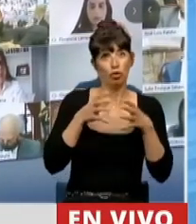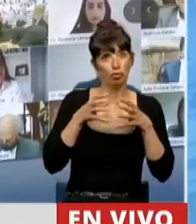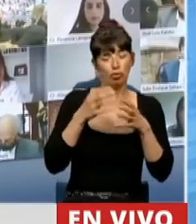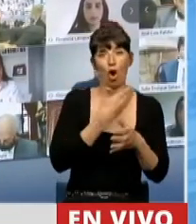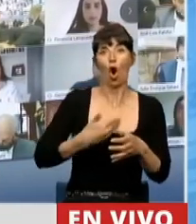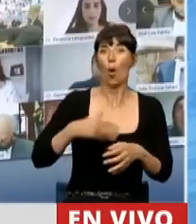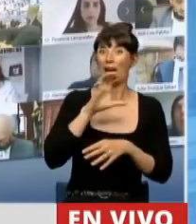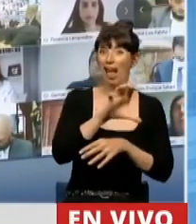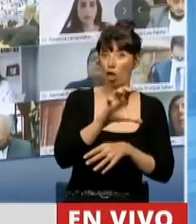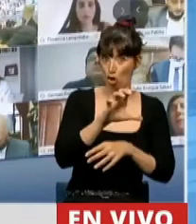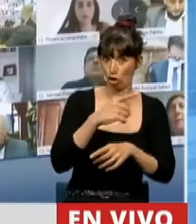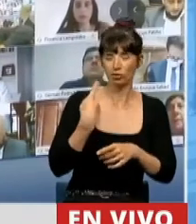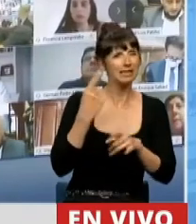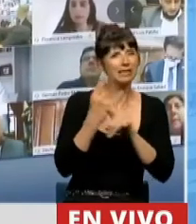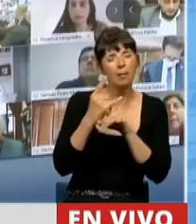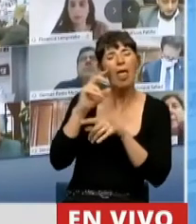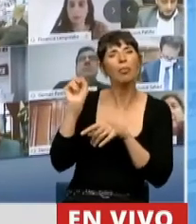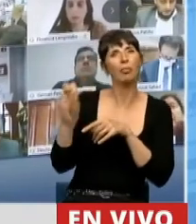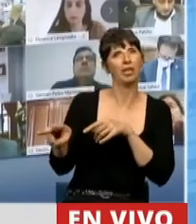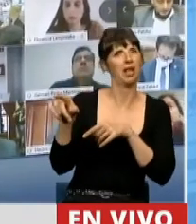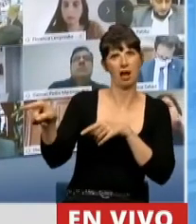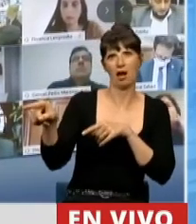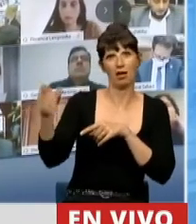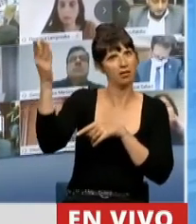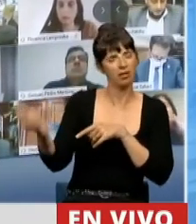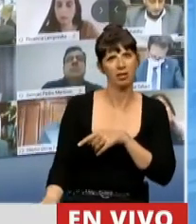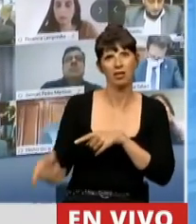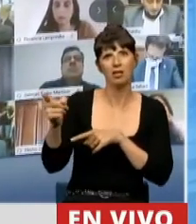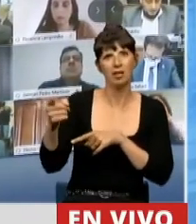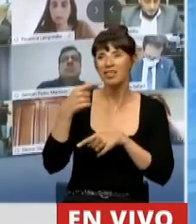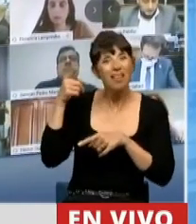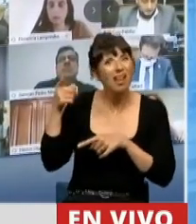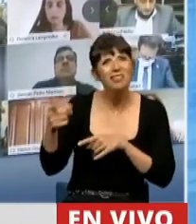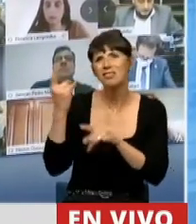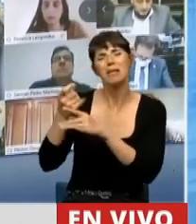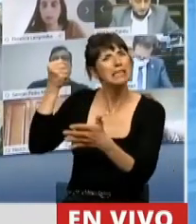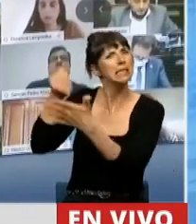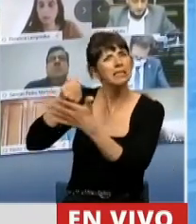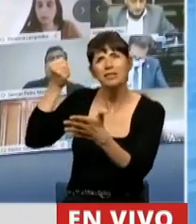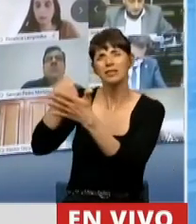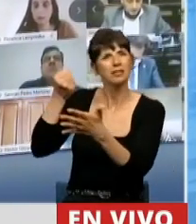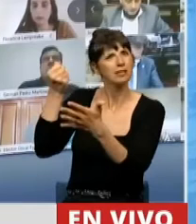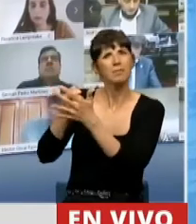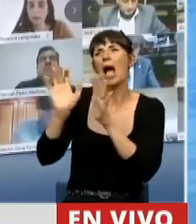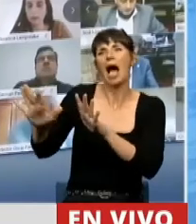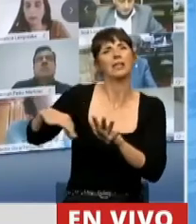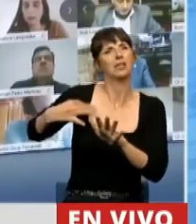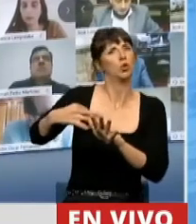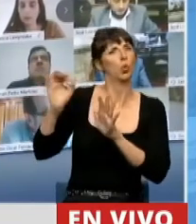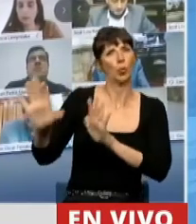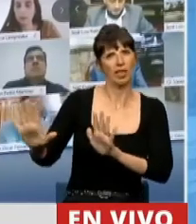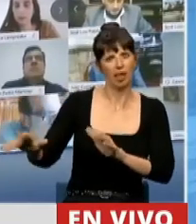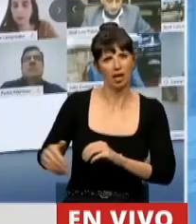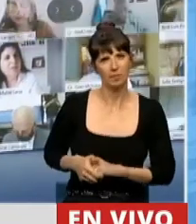gobernador. Siempre dijo, pero lleva su militancia como su bandera. Y para terminar